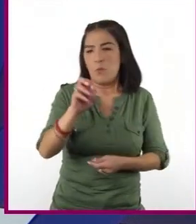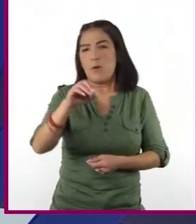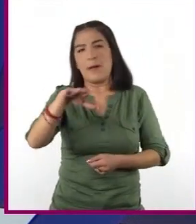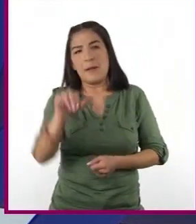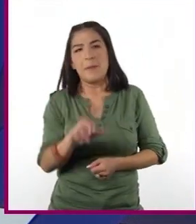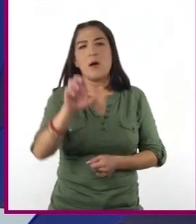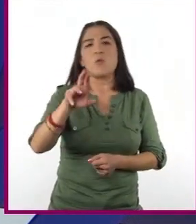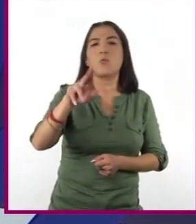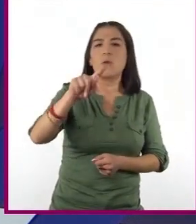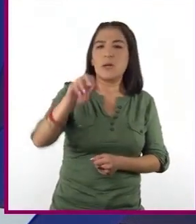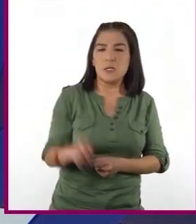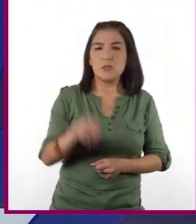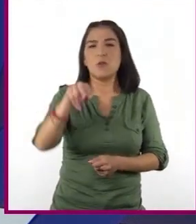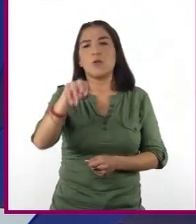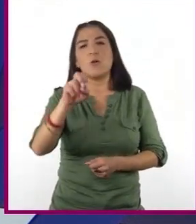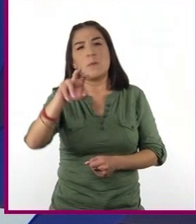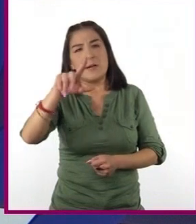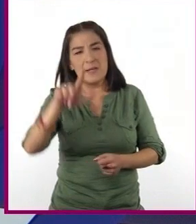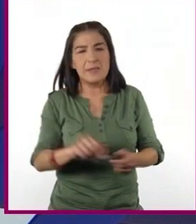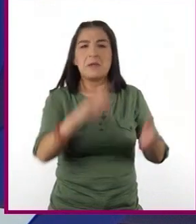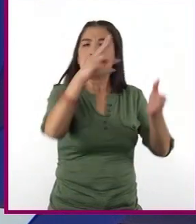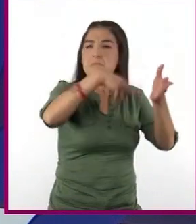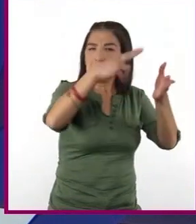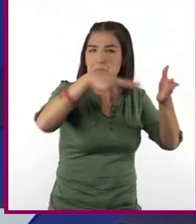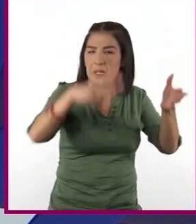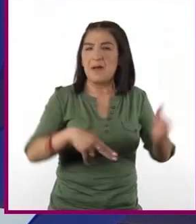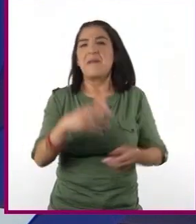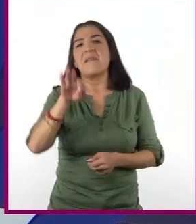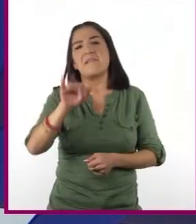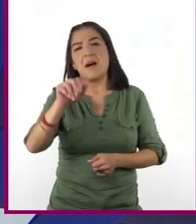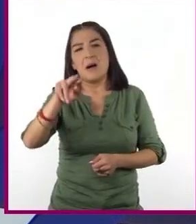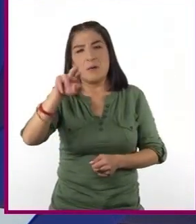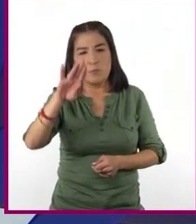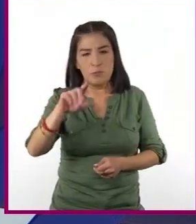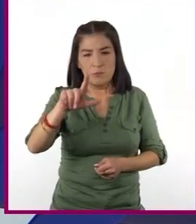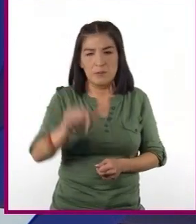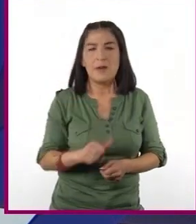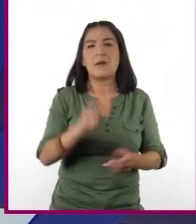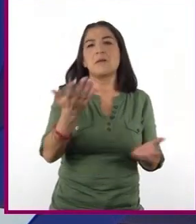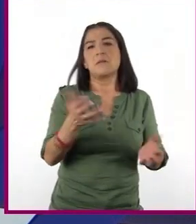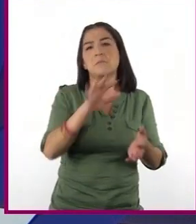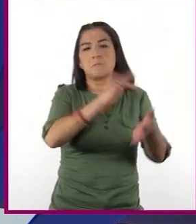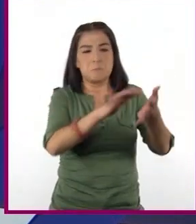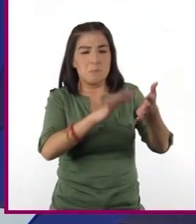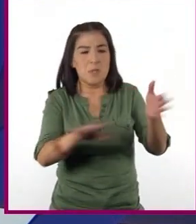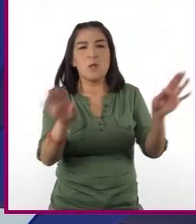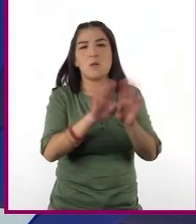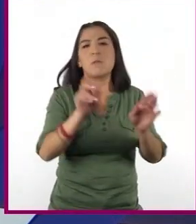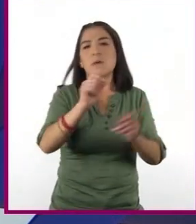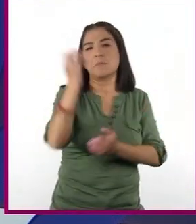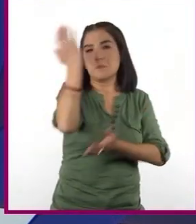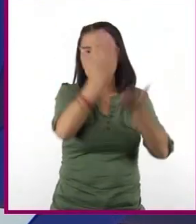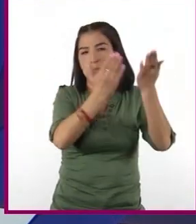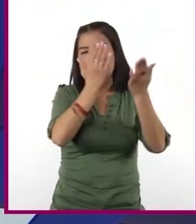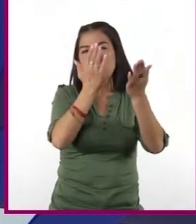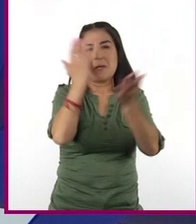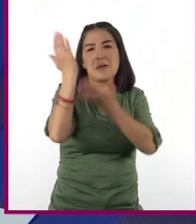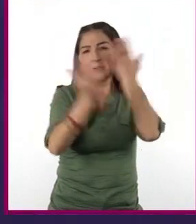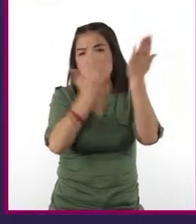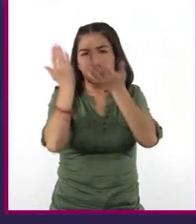cuentos, novelas, pinturas, fábulas, artículos, crónicas o estudios de uno o de varios